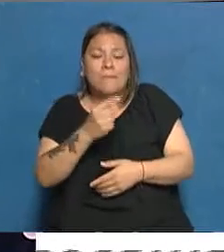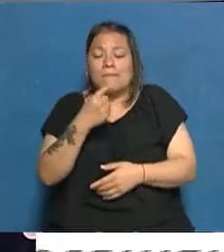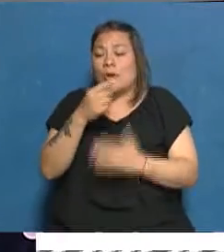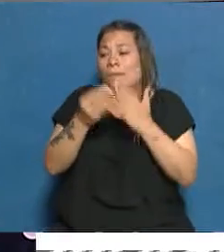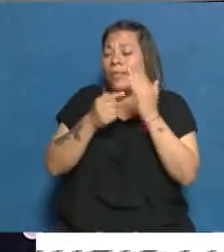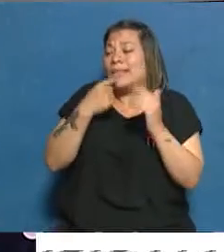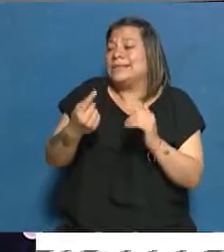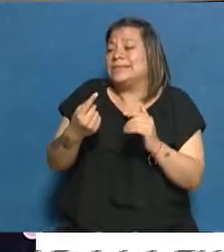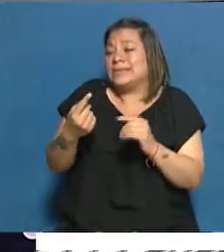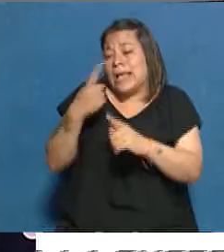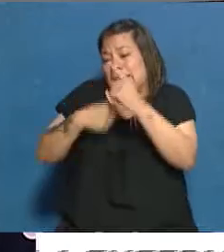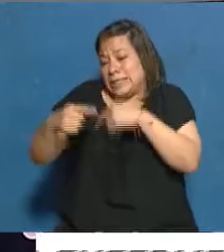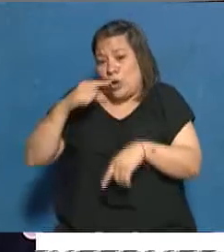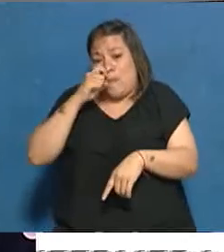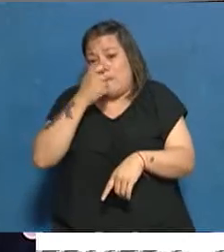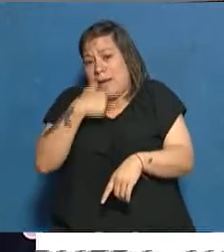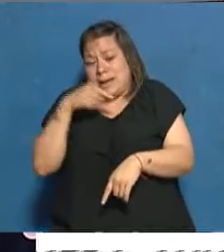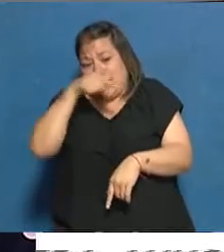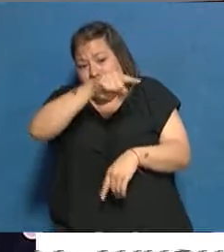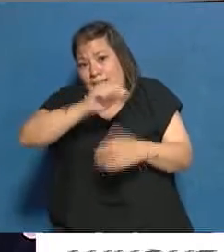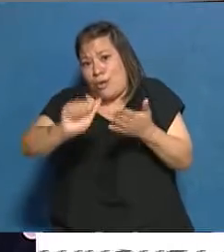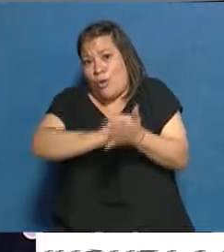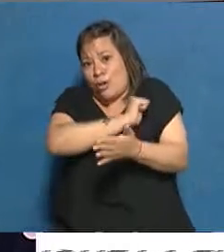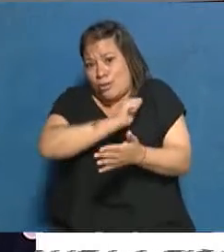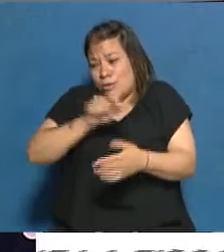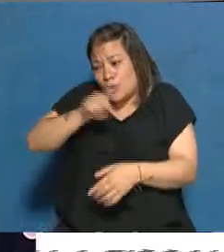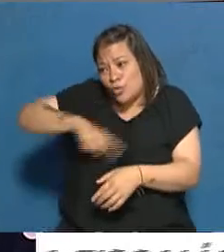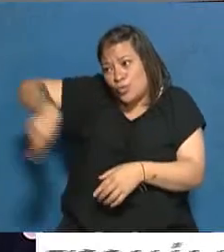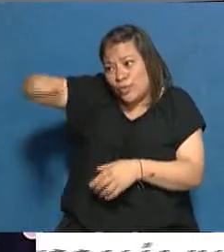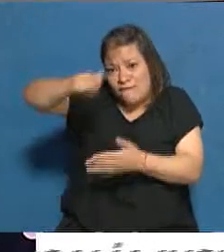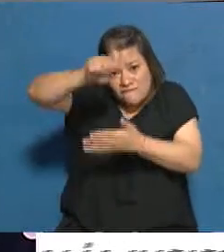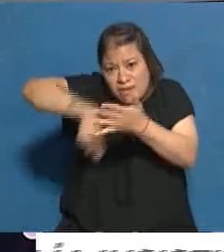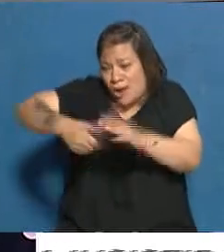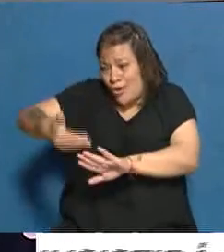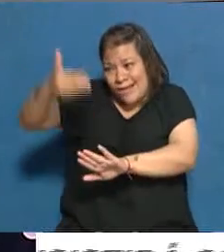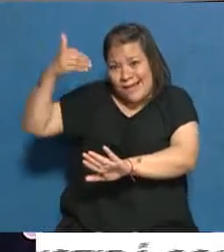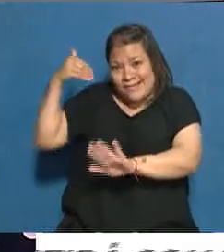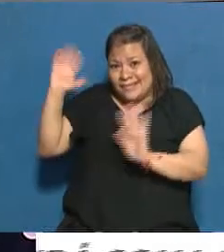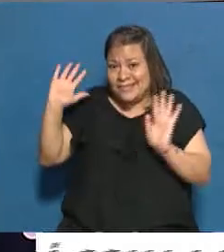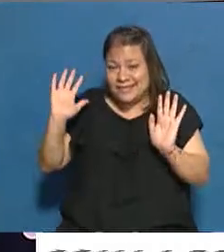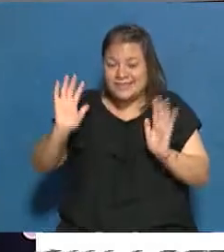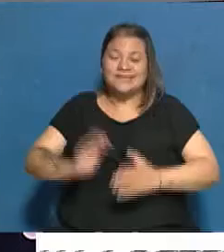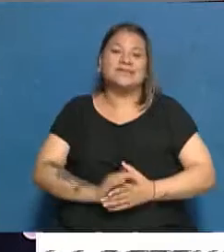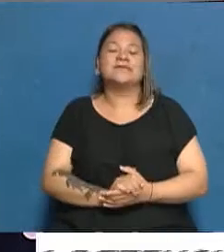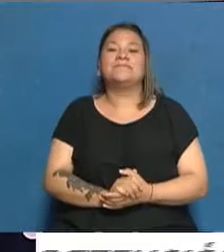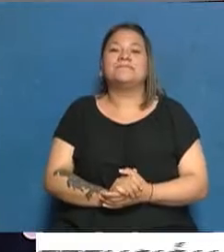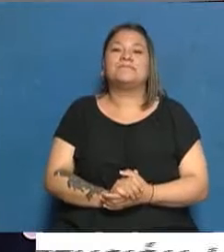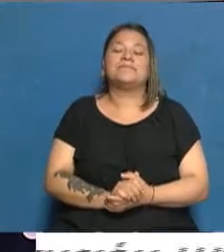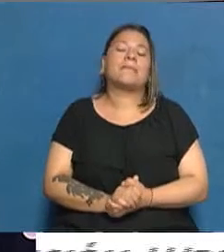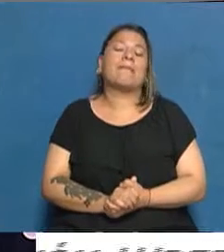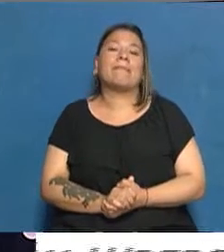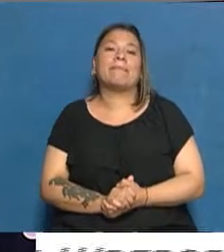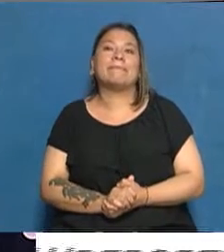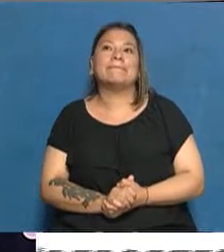miren, ¿por qué no se quejan con Macri? Que fue Macri que lo eliminó y ustedes son los que firmaron esa eliminación del subsidio al